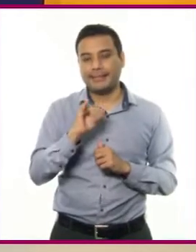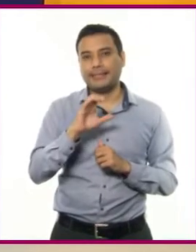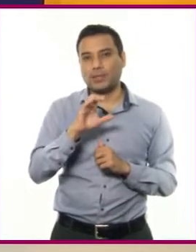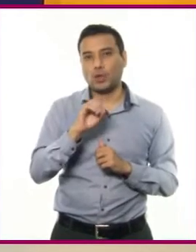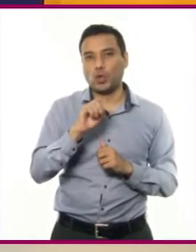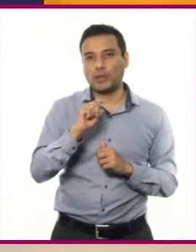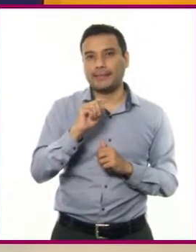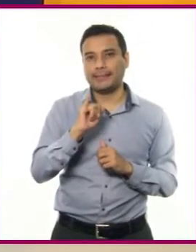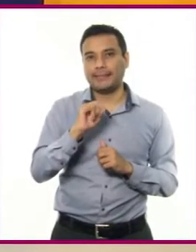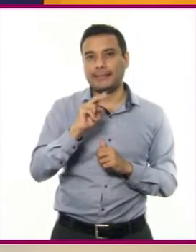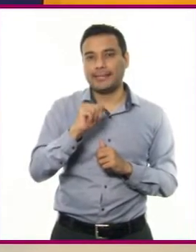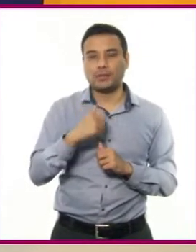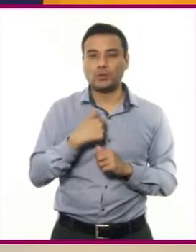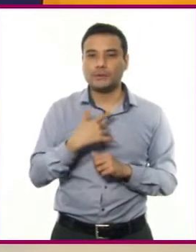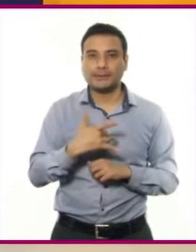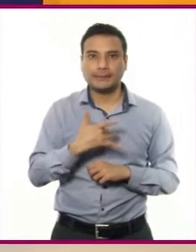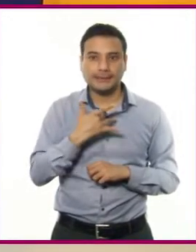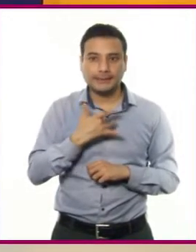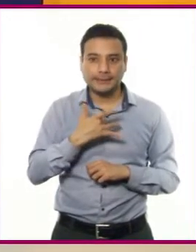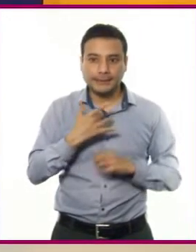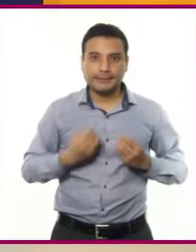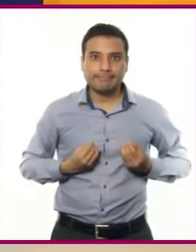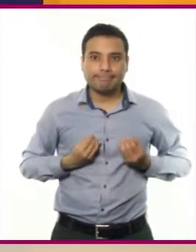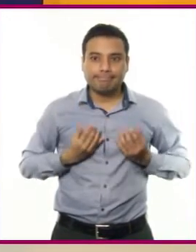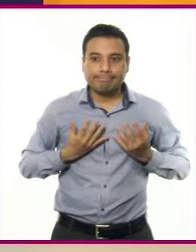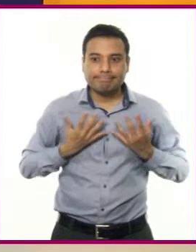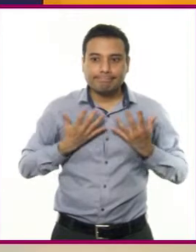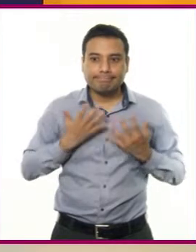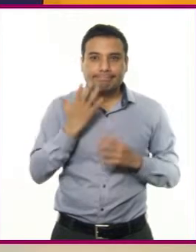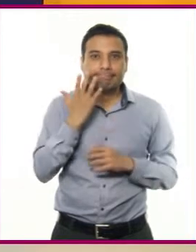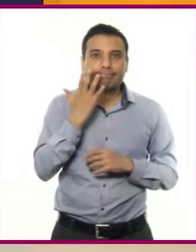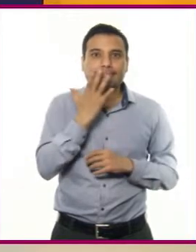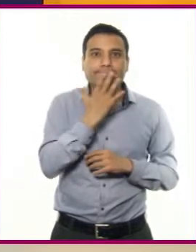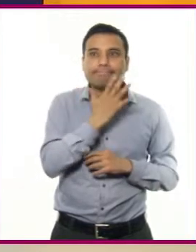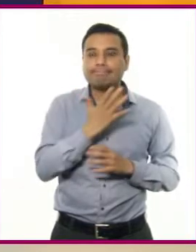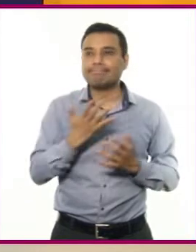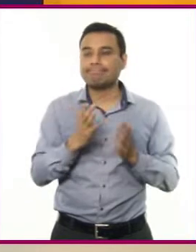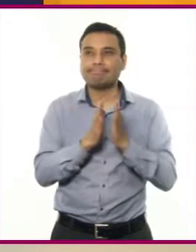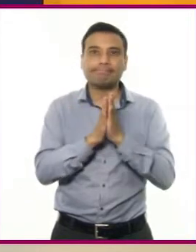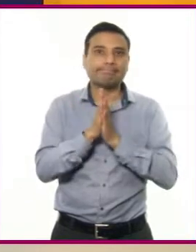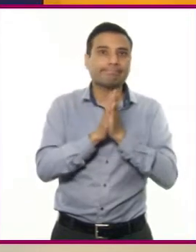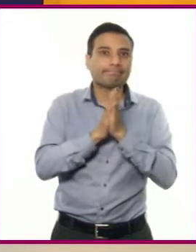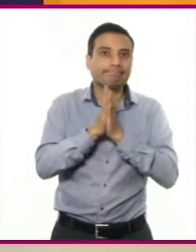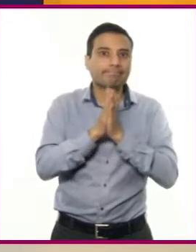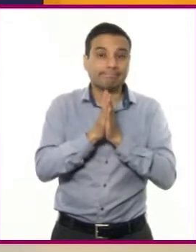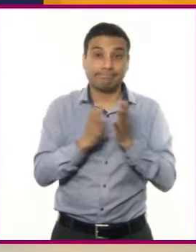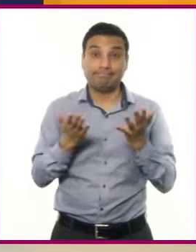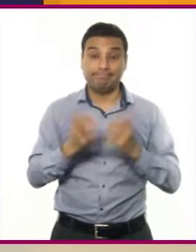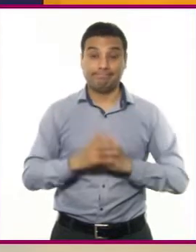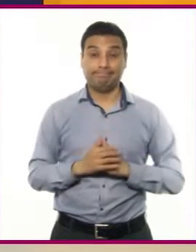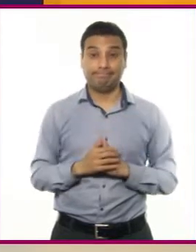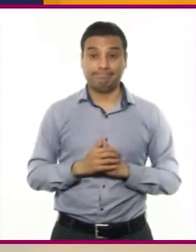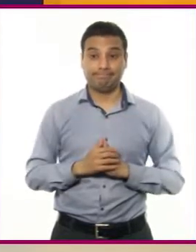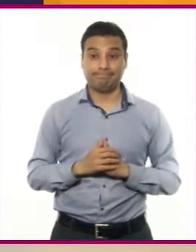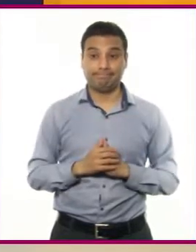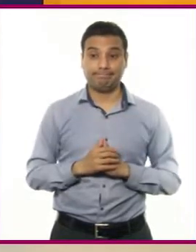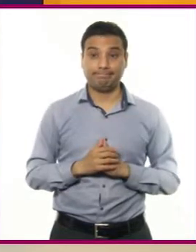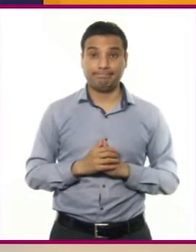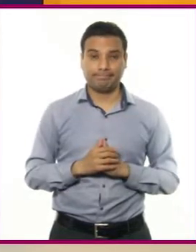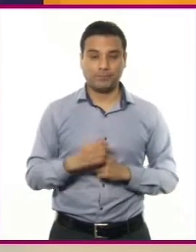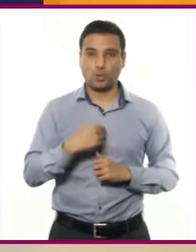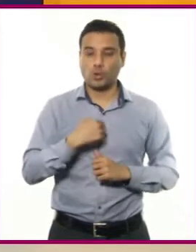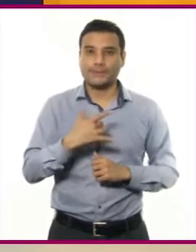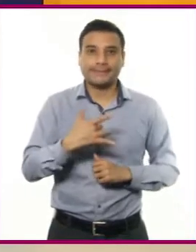de recompensa en el sistema límbico, inundando con dopamina. Rápidamente se siente